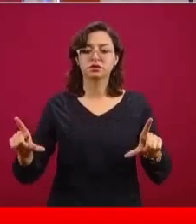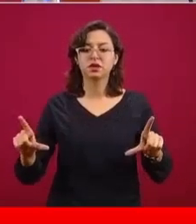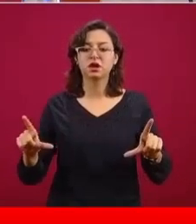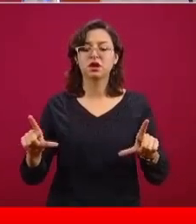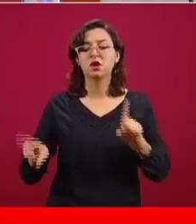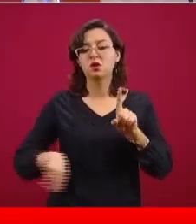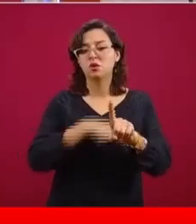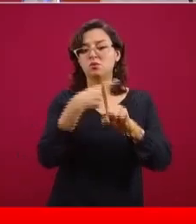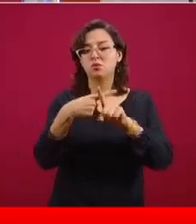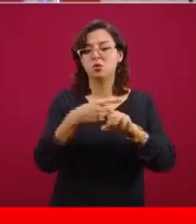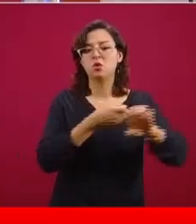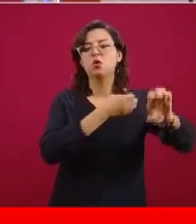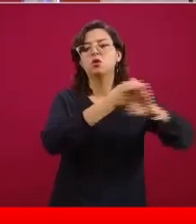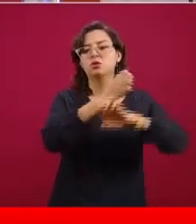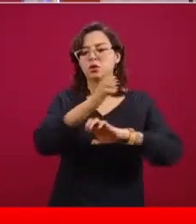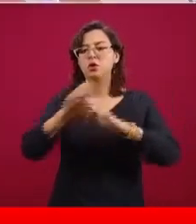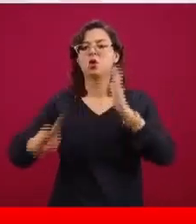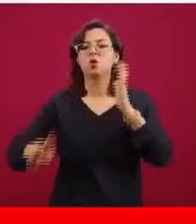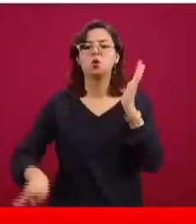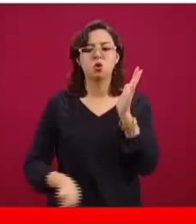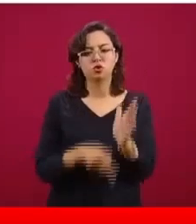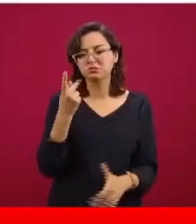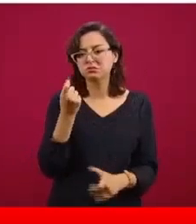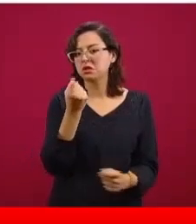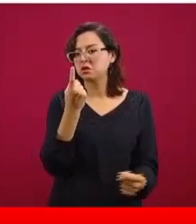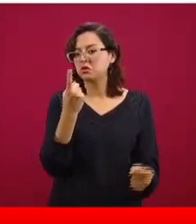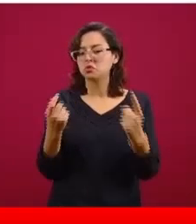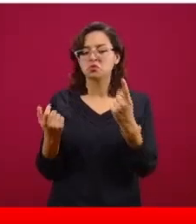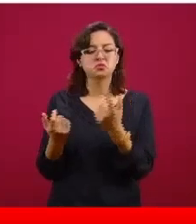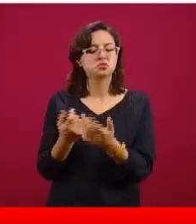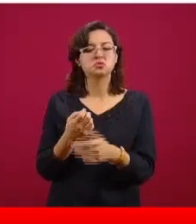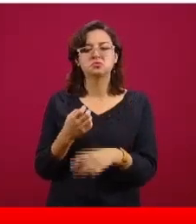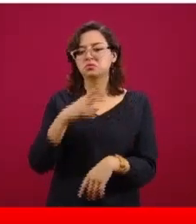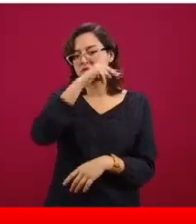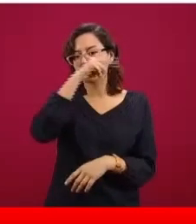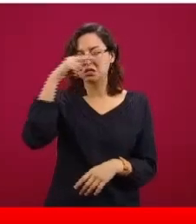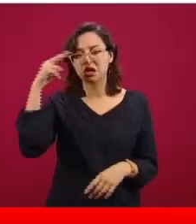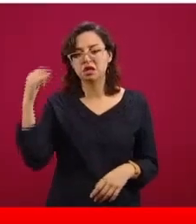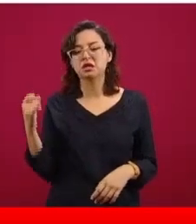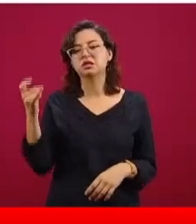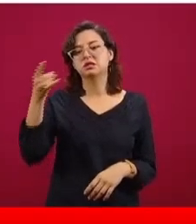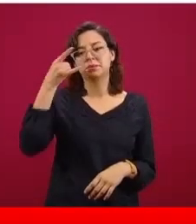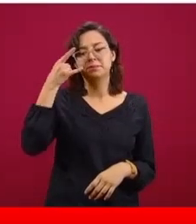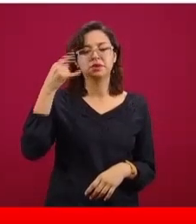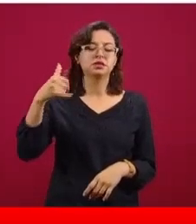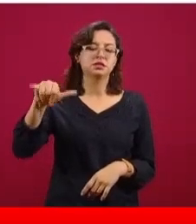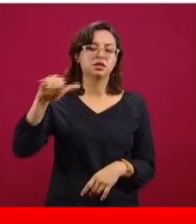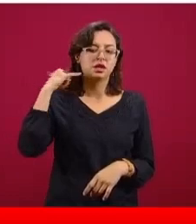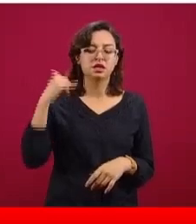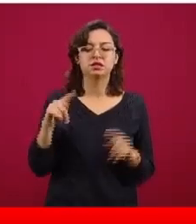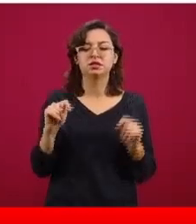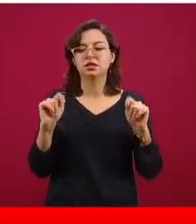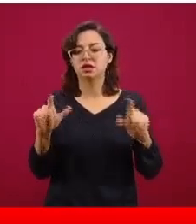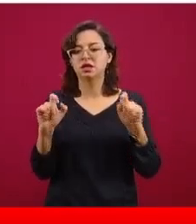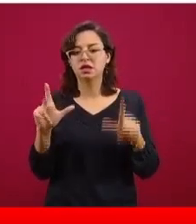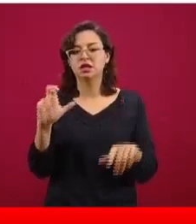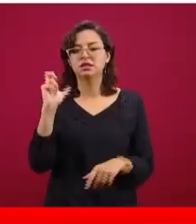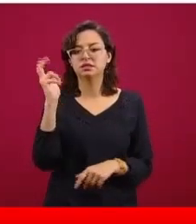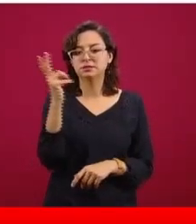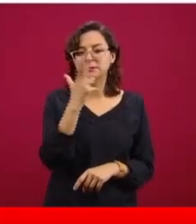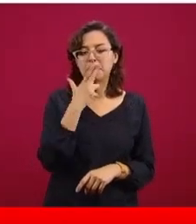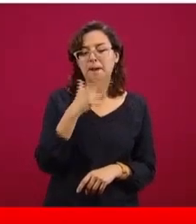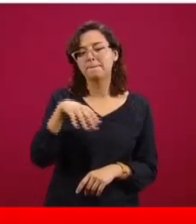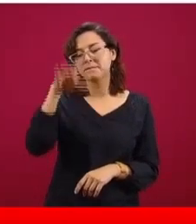federativa nuevamente entidades que no tienen nayarit campeche yucatán tlaxcala chiapas coahuila